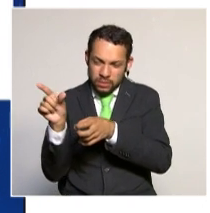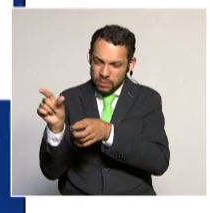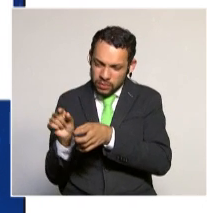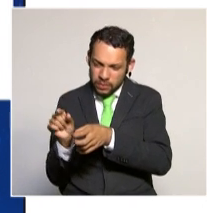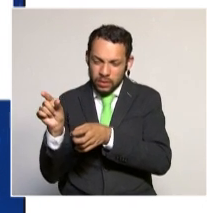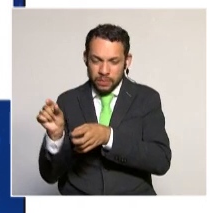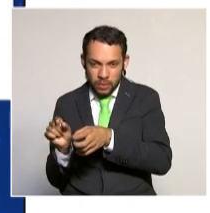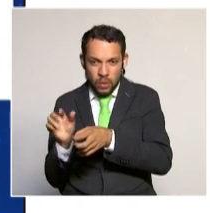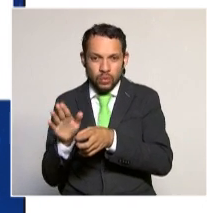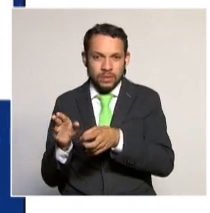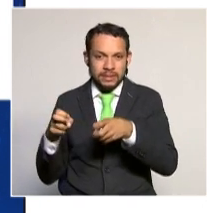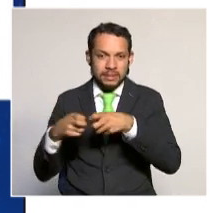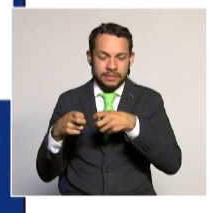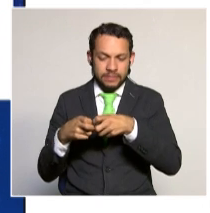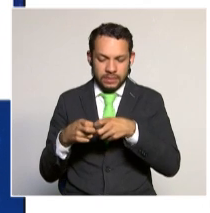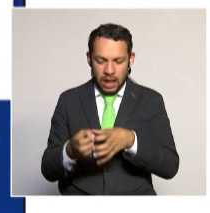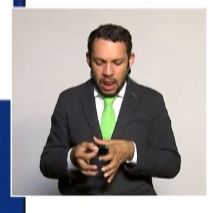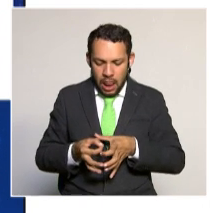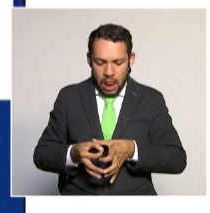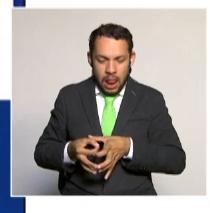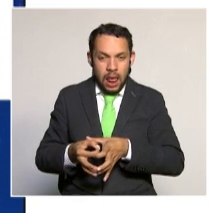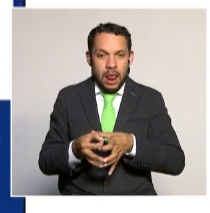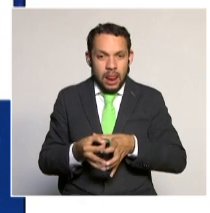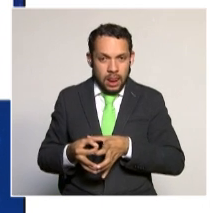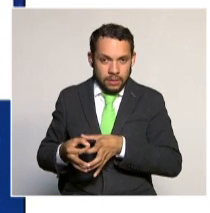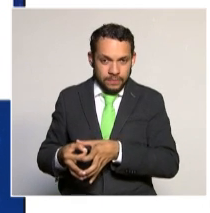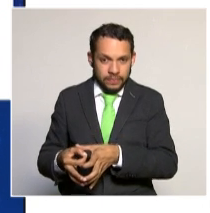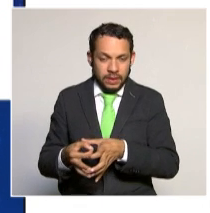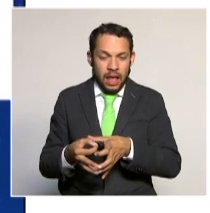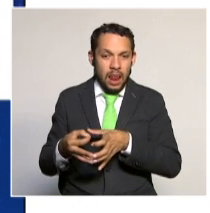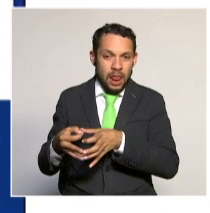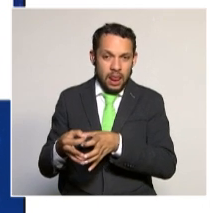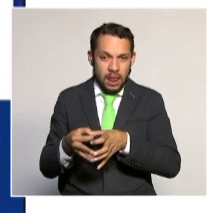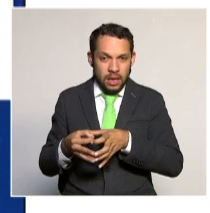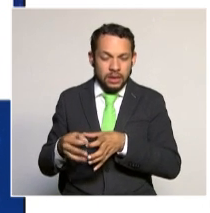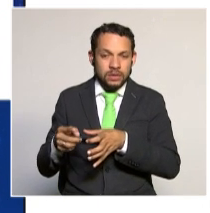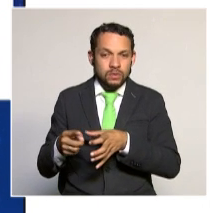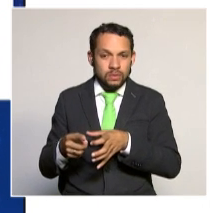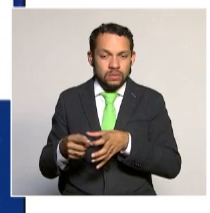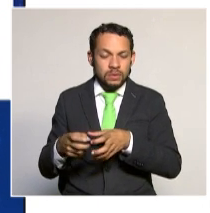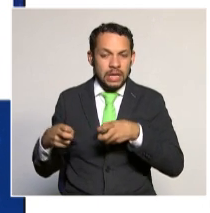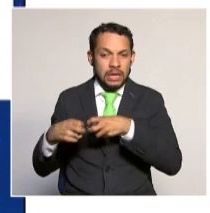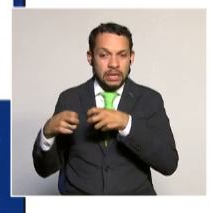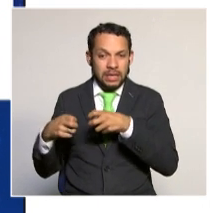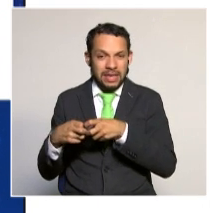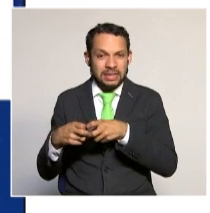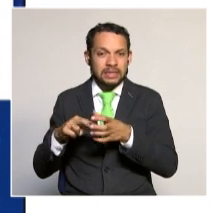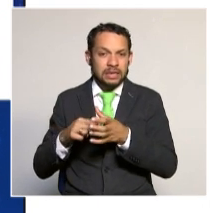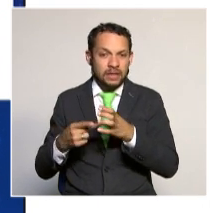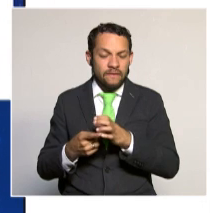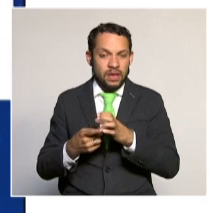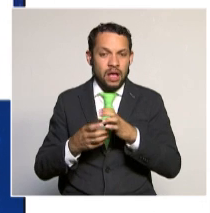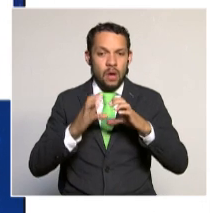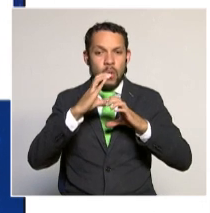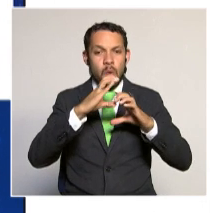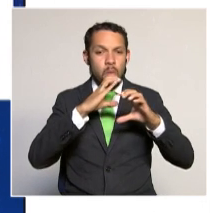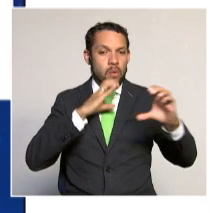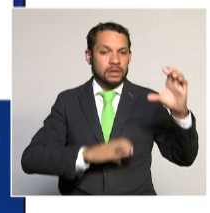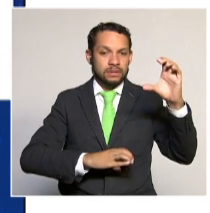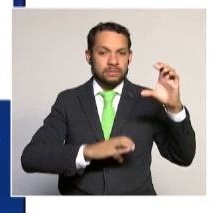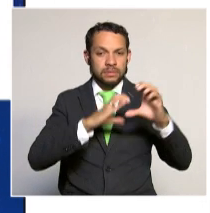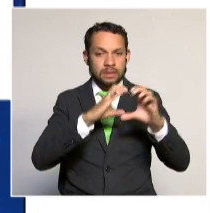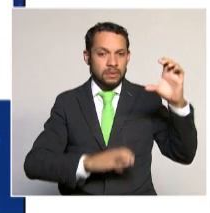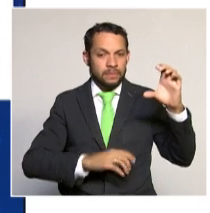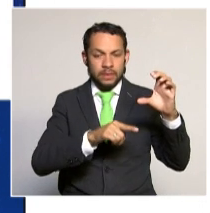tenemos las neuronas? Justo donde están esos plegamientos de corteza cerebral. Entonces es notorio, es